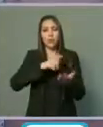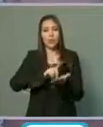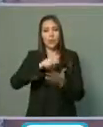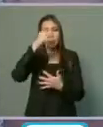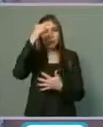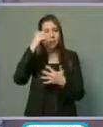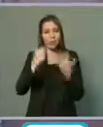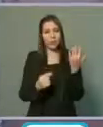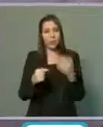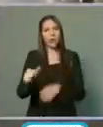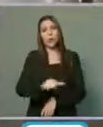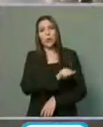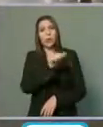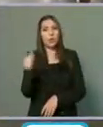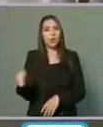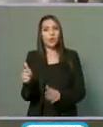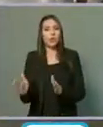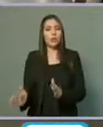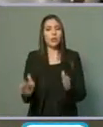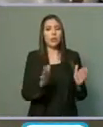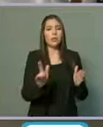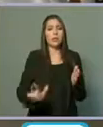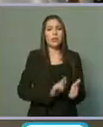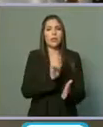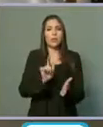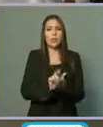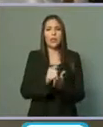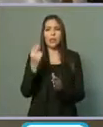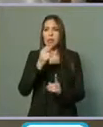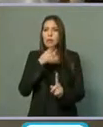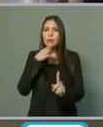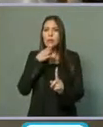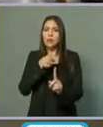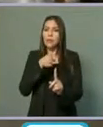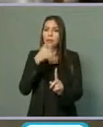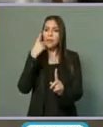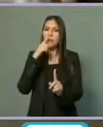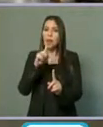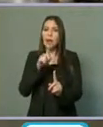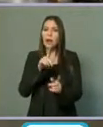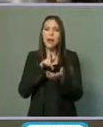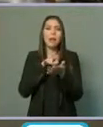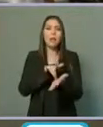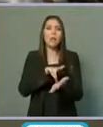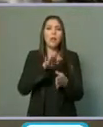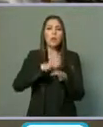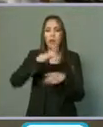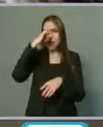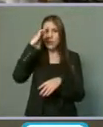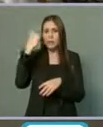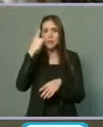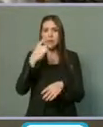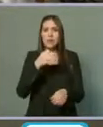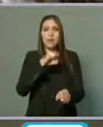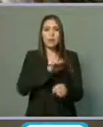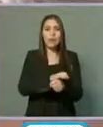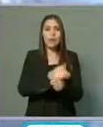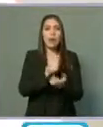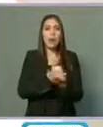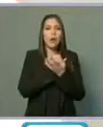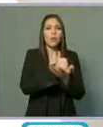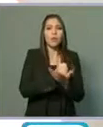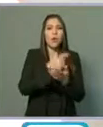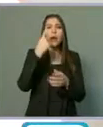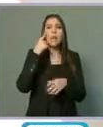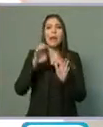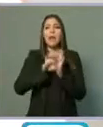otra, una ley que tiene que ver con la prioridad, un acceso prioritario a servicios, justamente en compensación